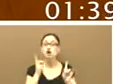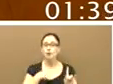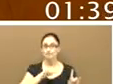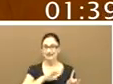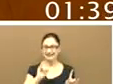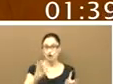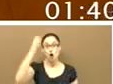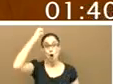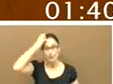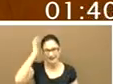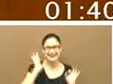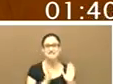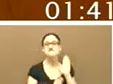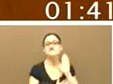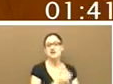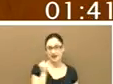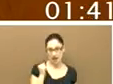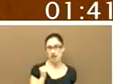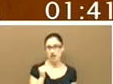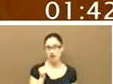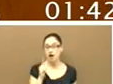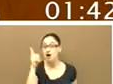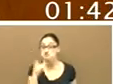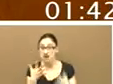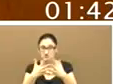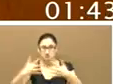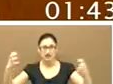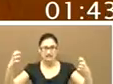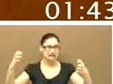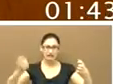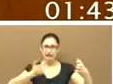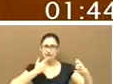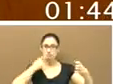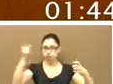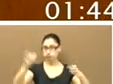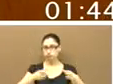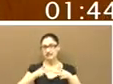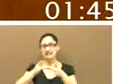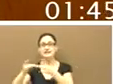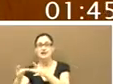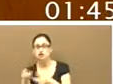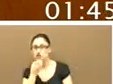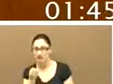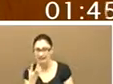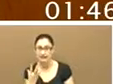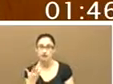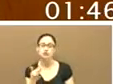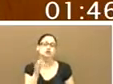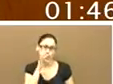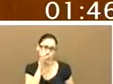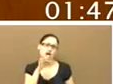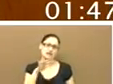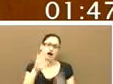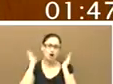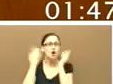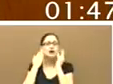monarquía federal. Incluso recuerdo una expresión afortunada de un destacado líder socialista que ya todavía se mueve por los pasillos